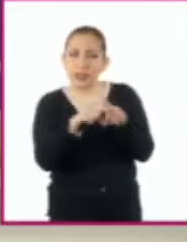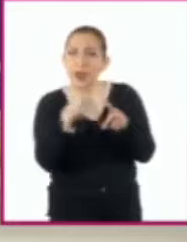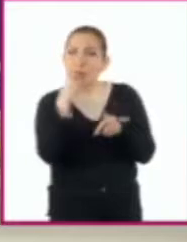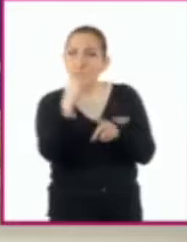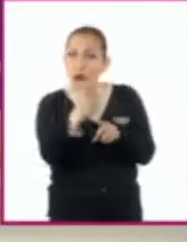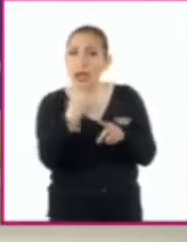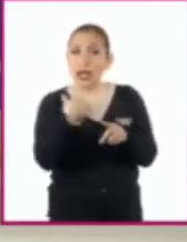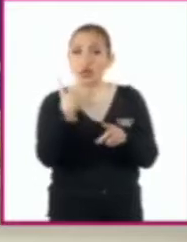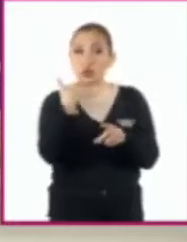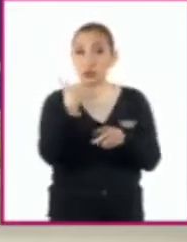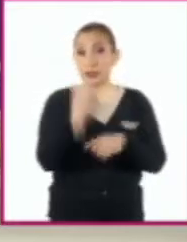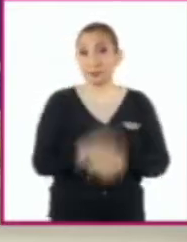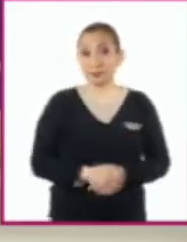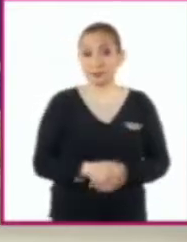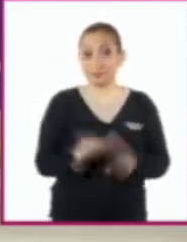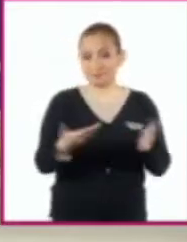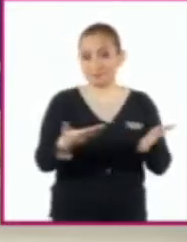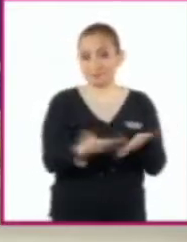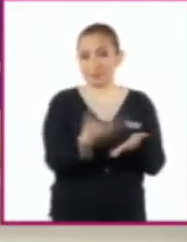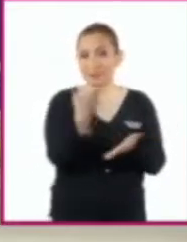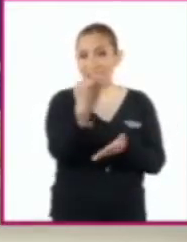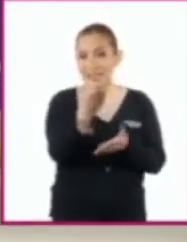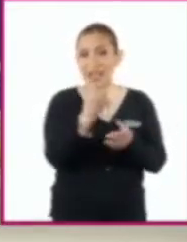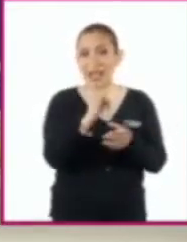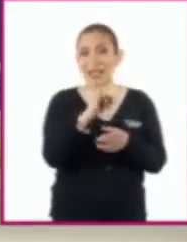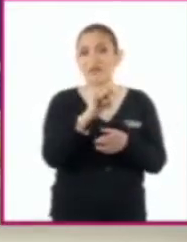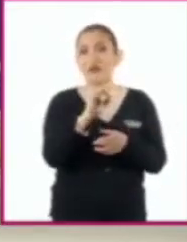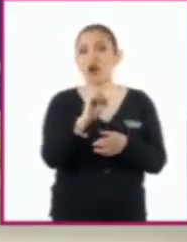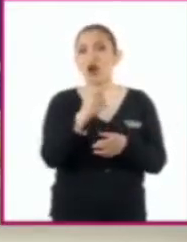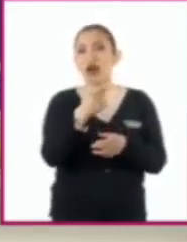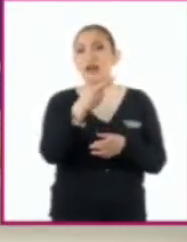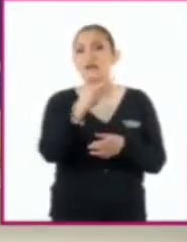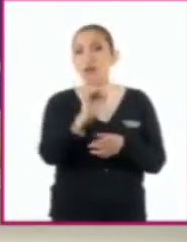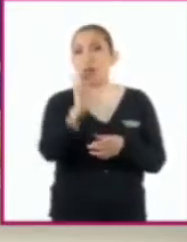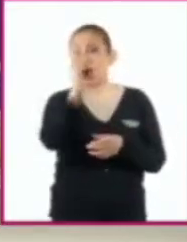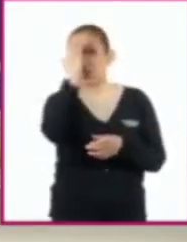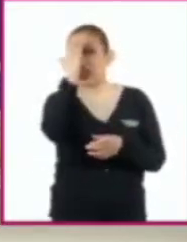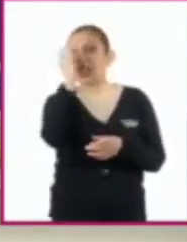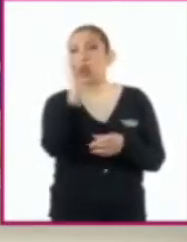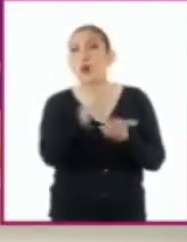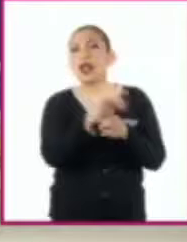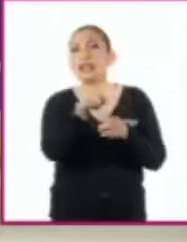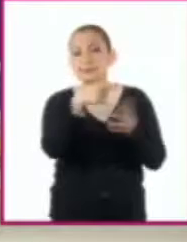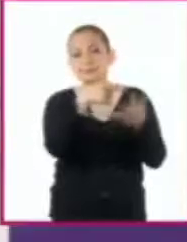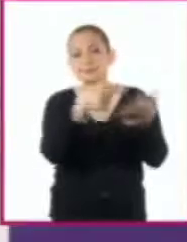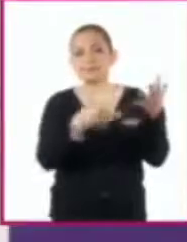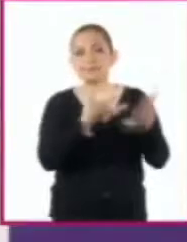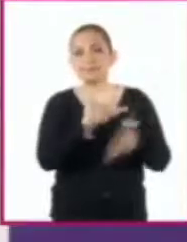ellas contaminantes. Les presentamos la siguiente infografía que nos permite conocer cuáles son.